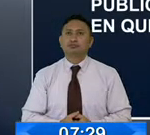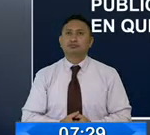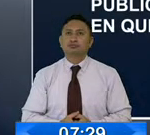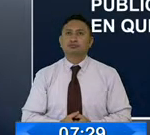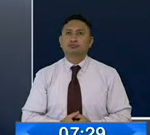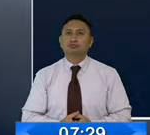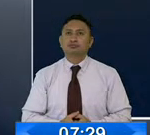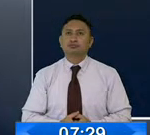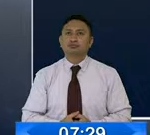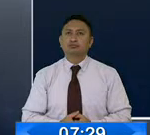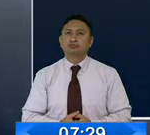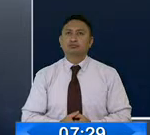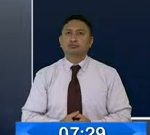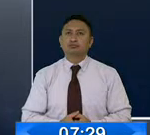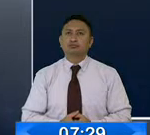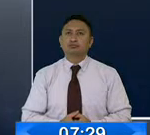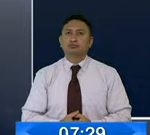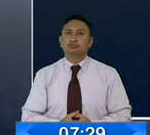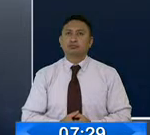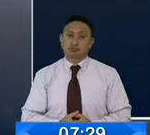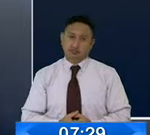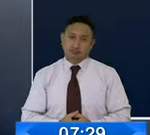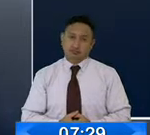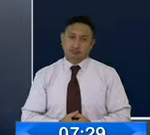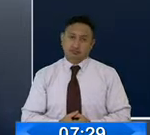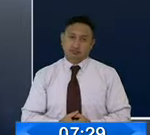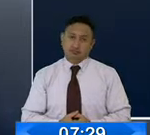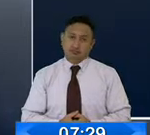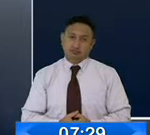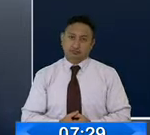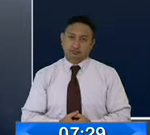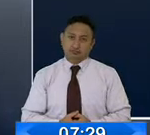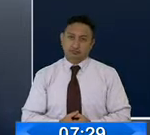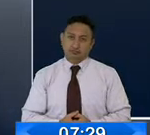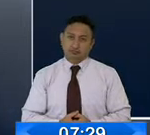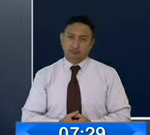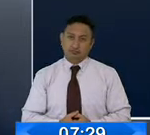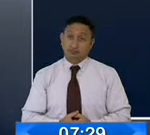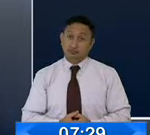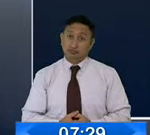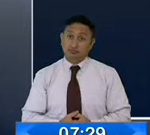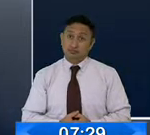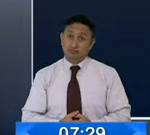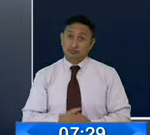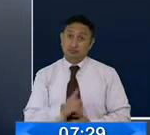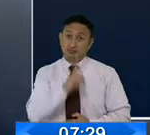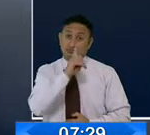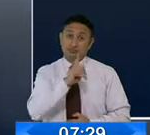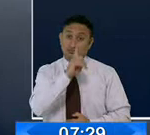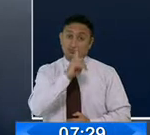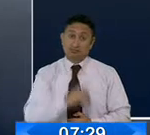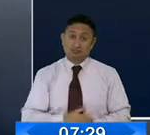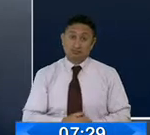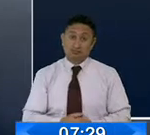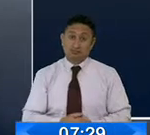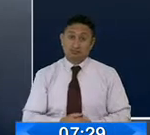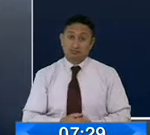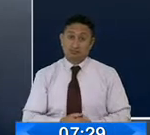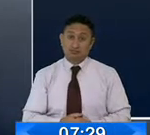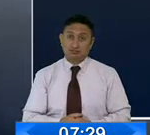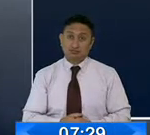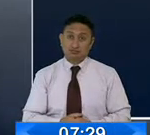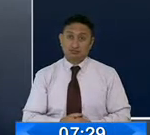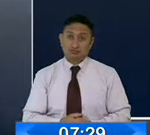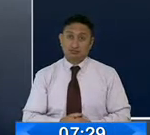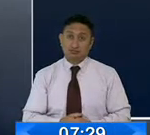su capacidad. Los velorios serán permitidos hasta 25 personas, mientras que las aperturas de cines, museos, teatros y centros